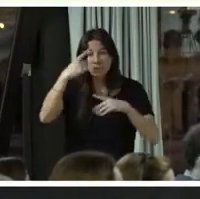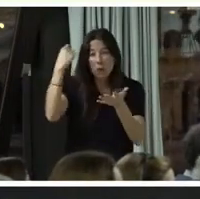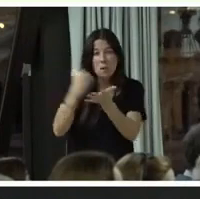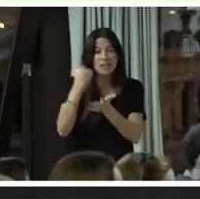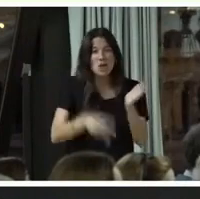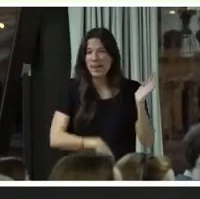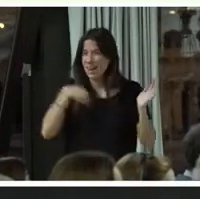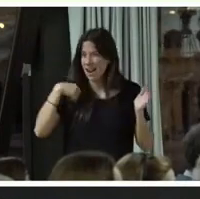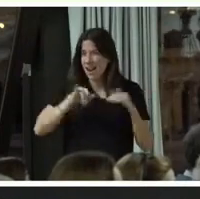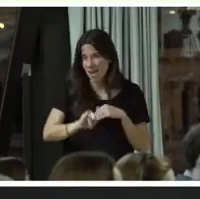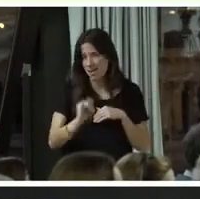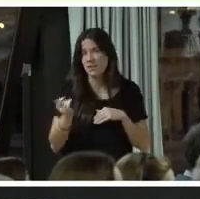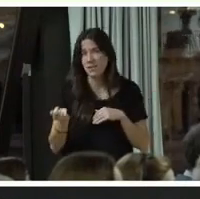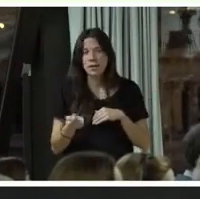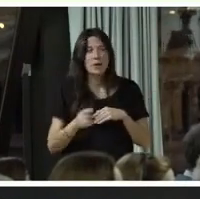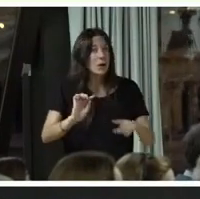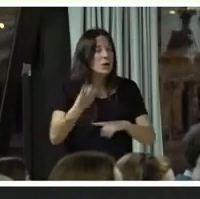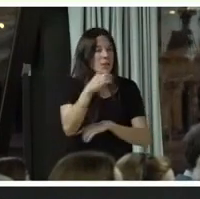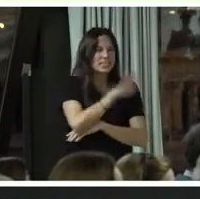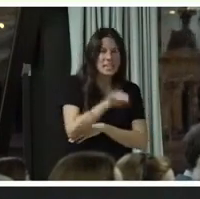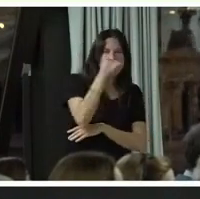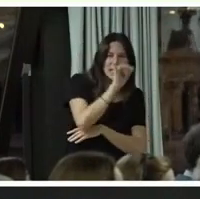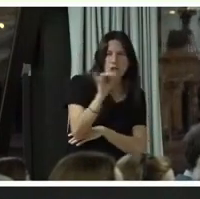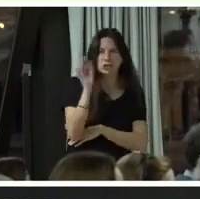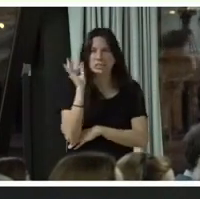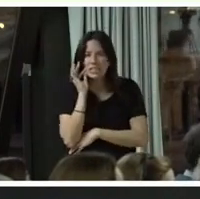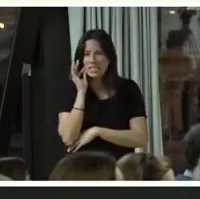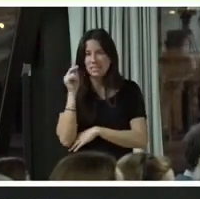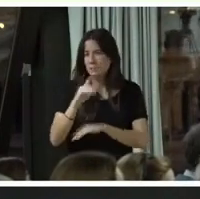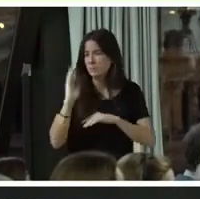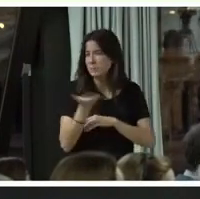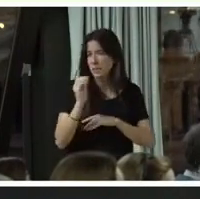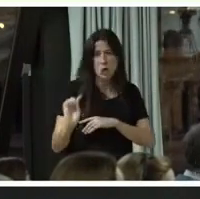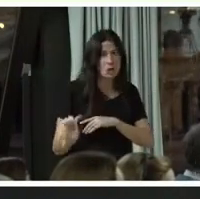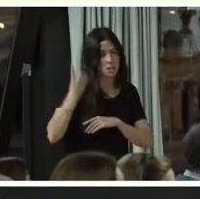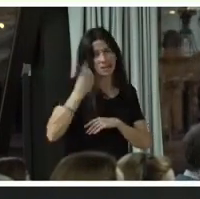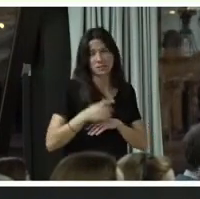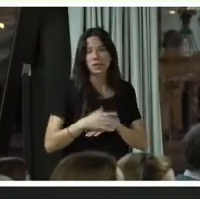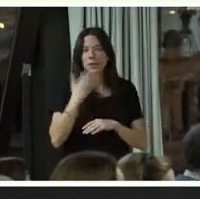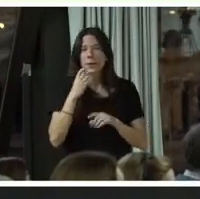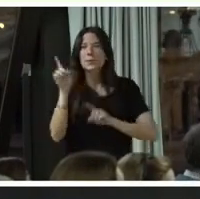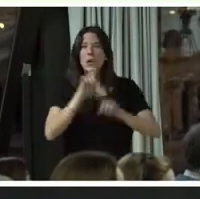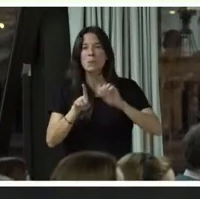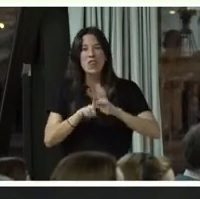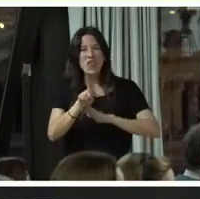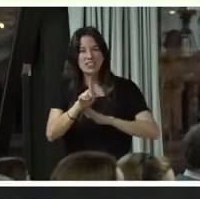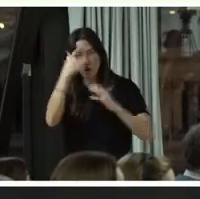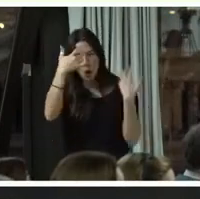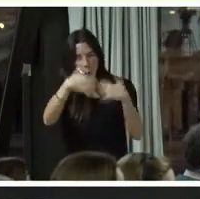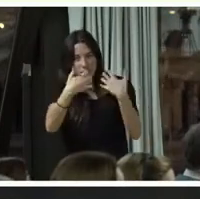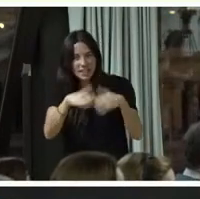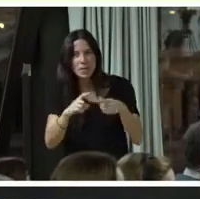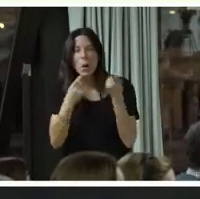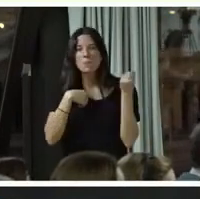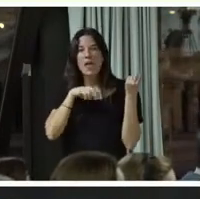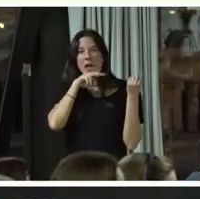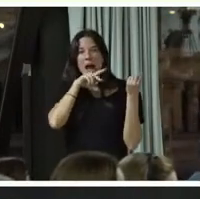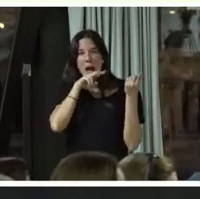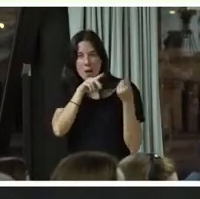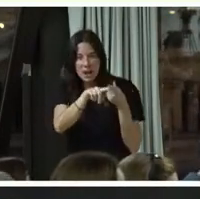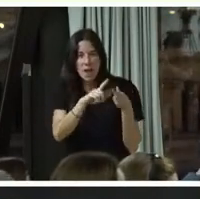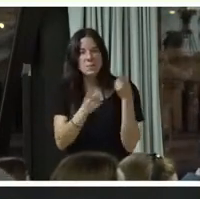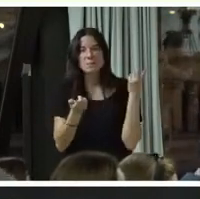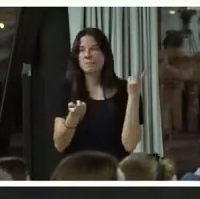generalizado sobre todo niños y y niñas el eh problemas de desarrollo cognitivo de desarrollo del habla